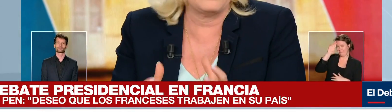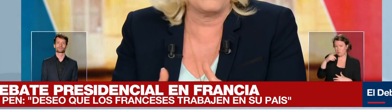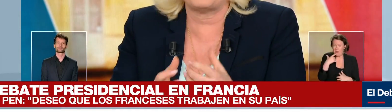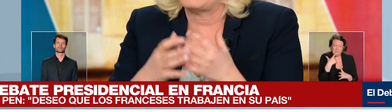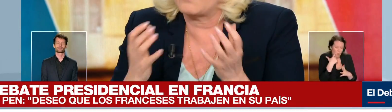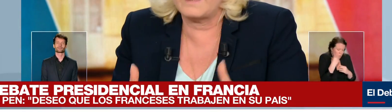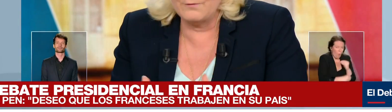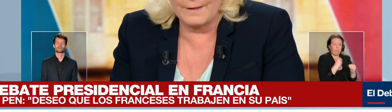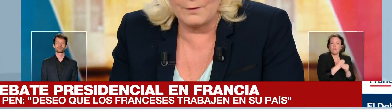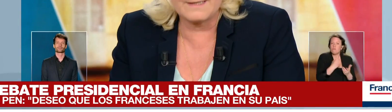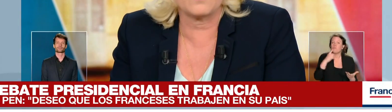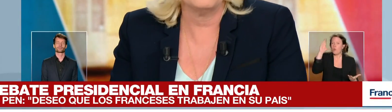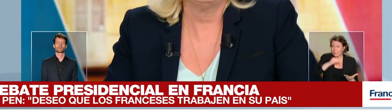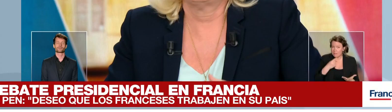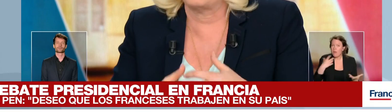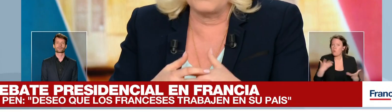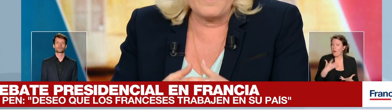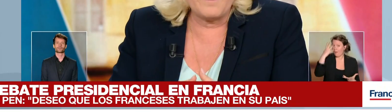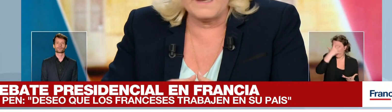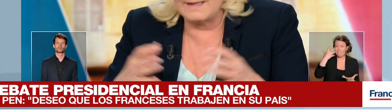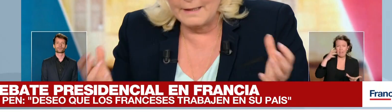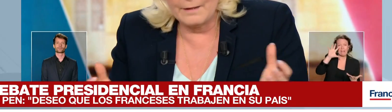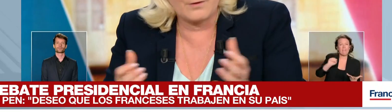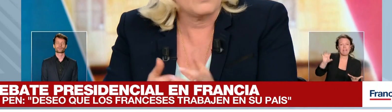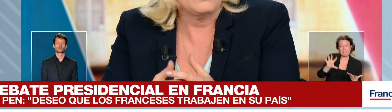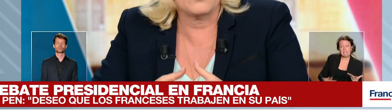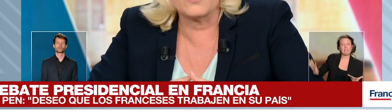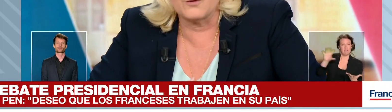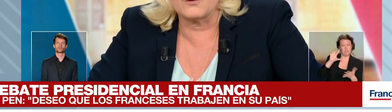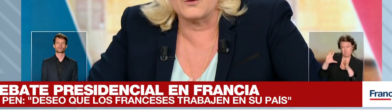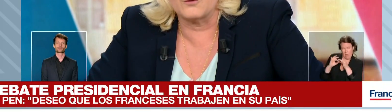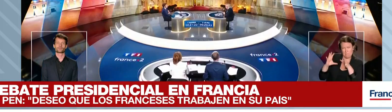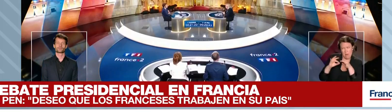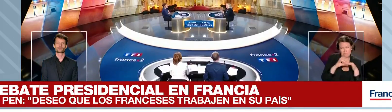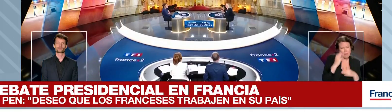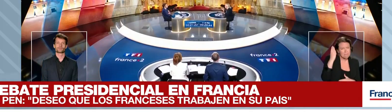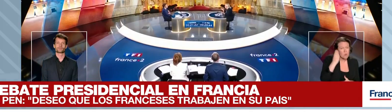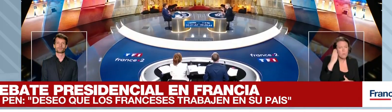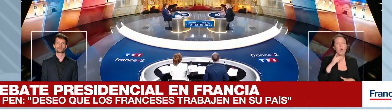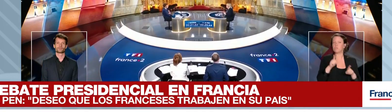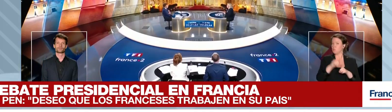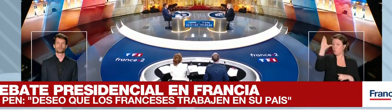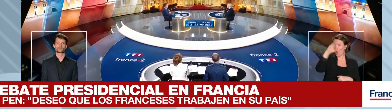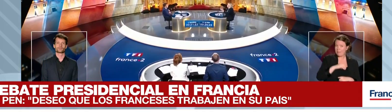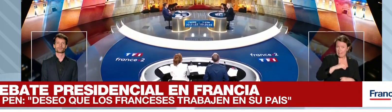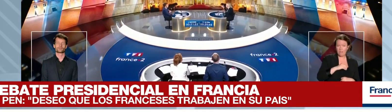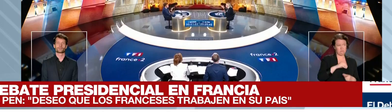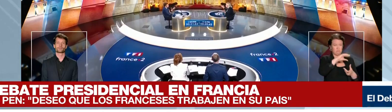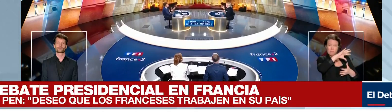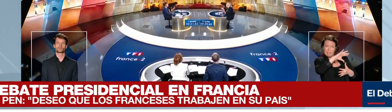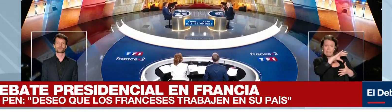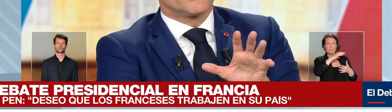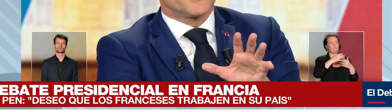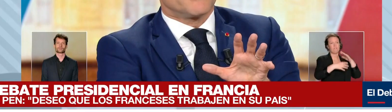África, continente con el cual, por supuesto, tenemos que desarrollar nuevas relaciones. Tampoco hemos hablado de nuestros departamentos